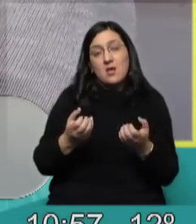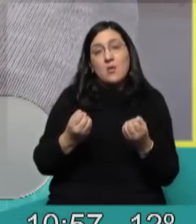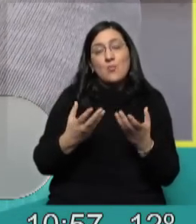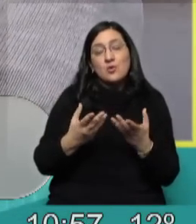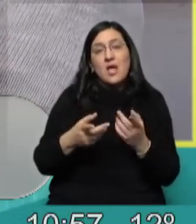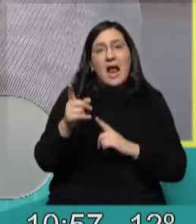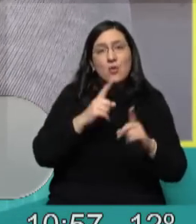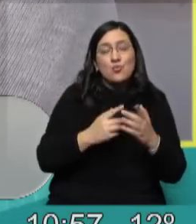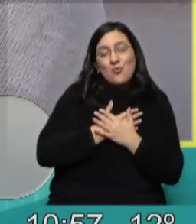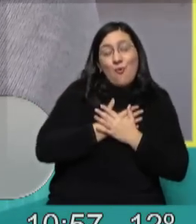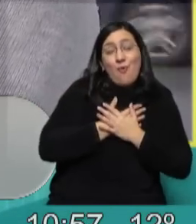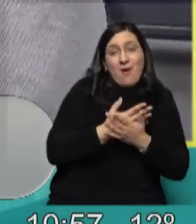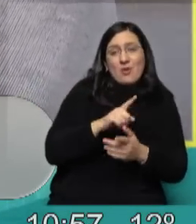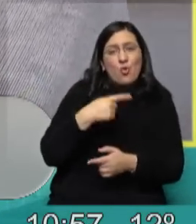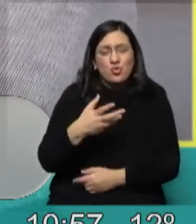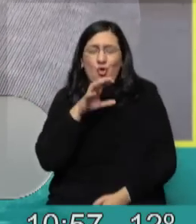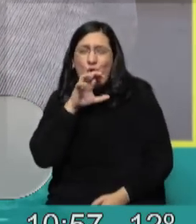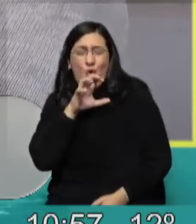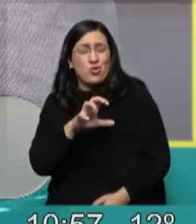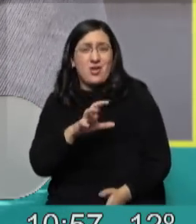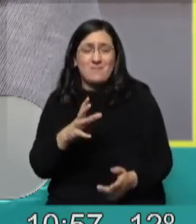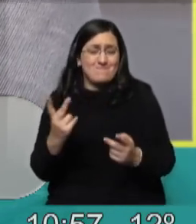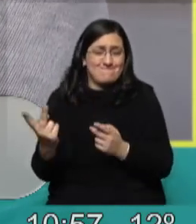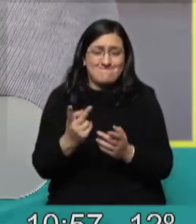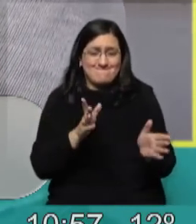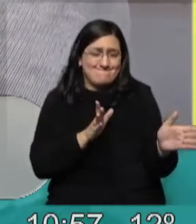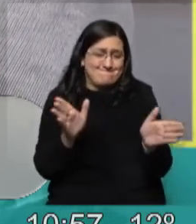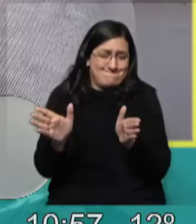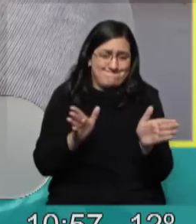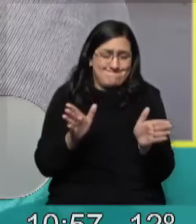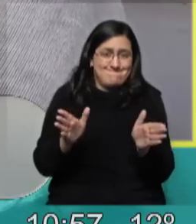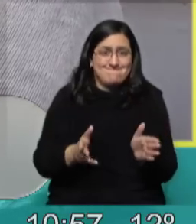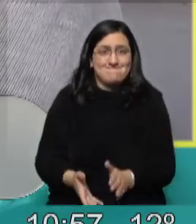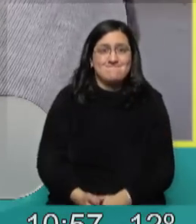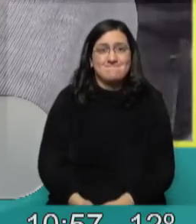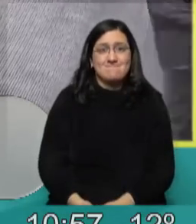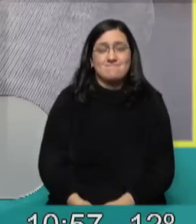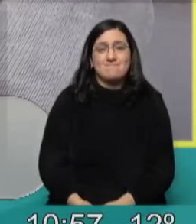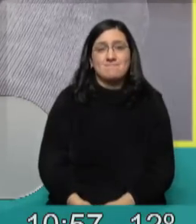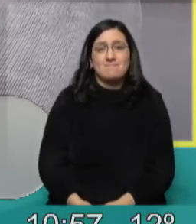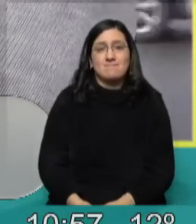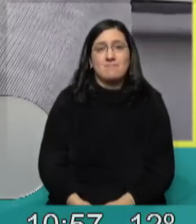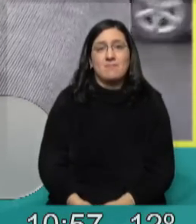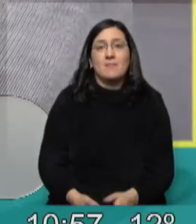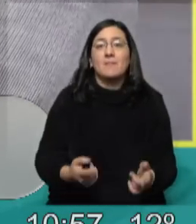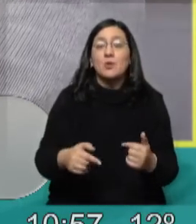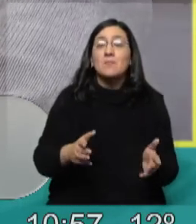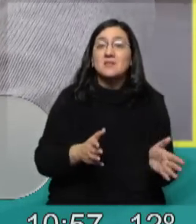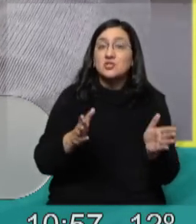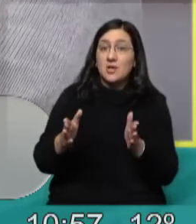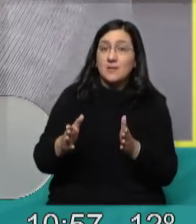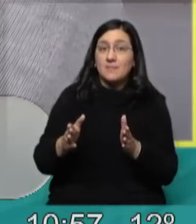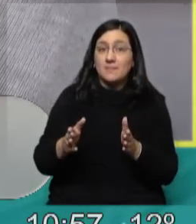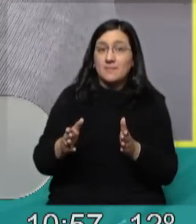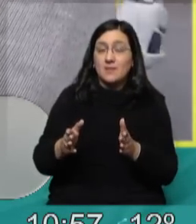la antipatía de casi la mitad de la población, que es la gente votante del partido Frente Amplio. Pero más allá de eso,